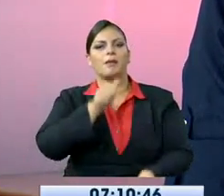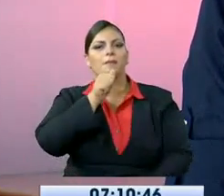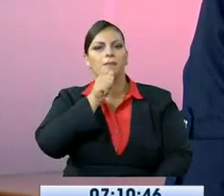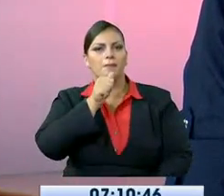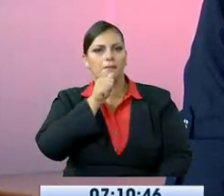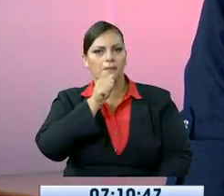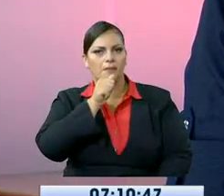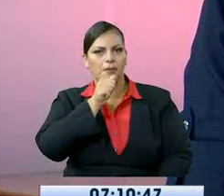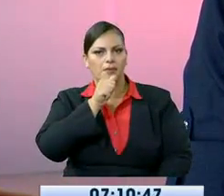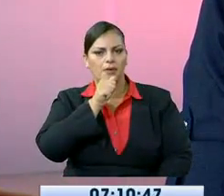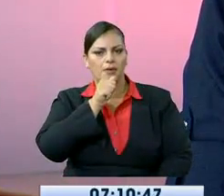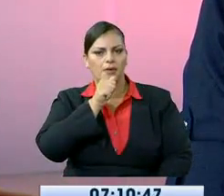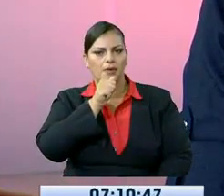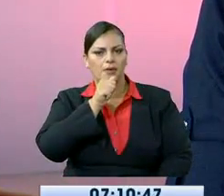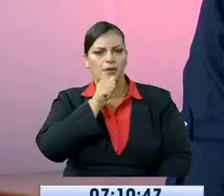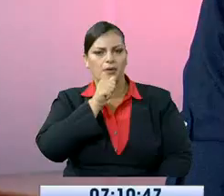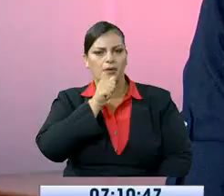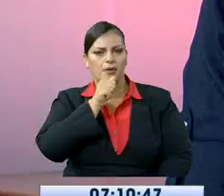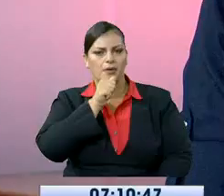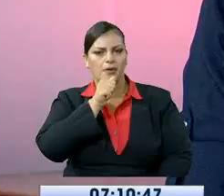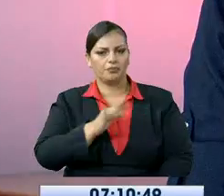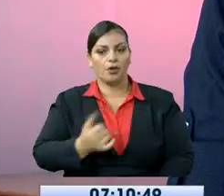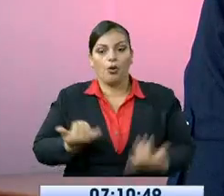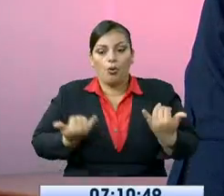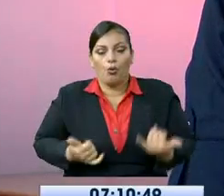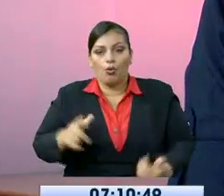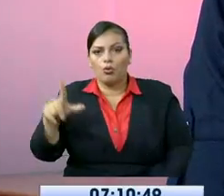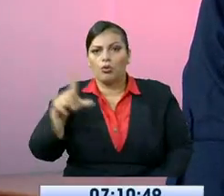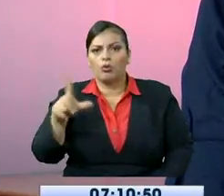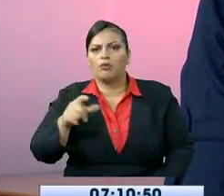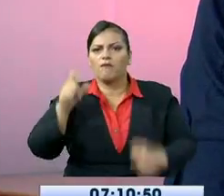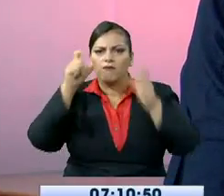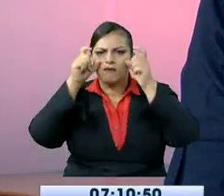actividades previstas para este día lunes 6 de marzo.